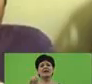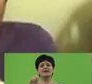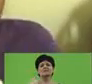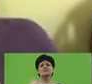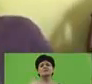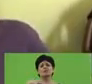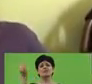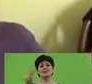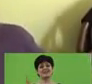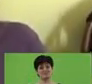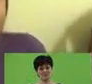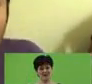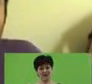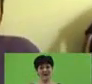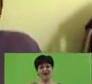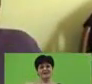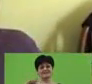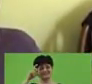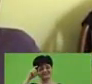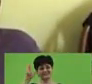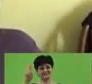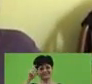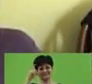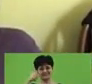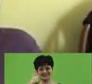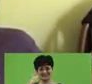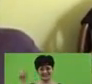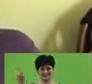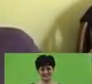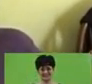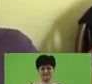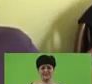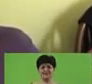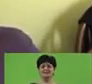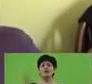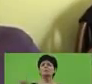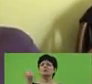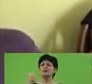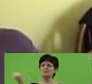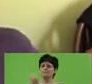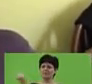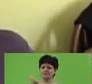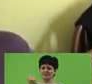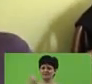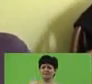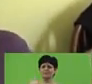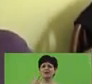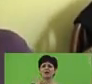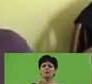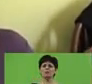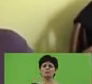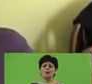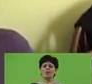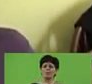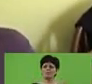Venezuela. Una gran oportunidad de estar aquí compartiendo con Silvina y con María Elena.